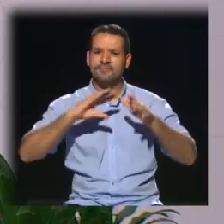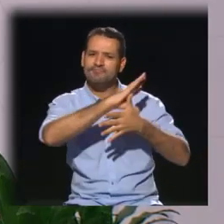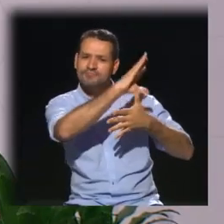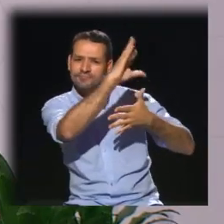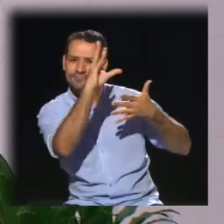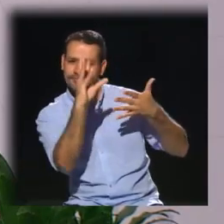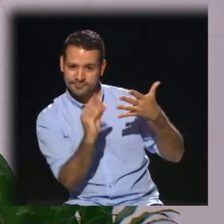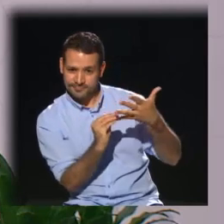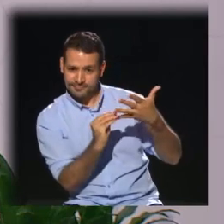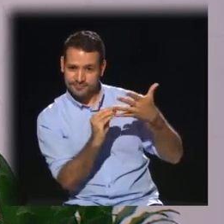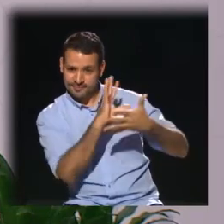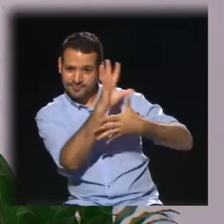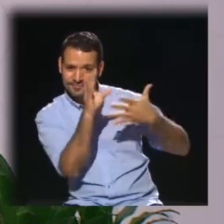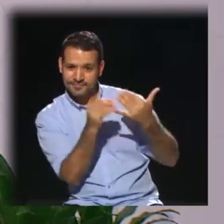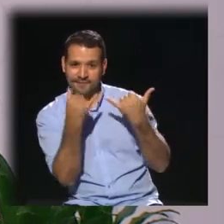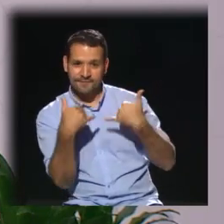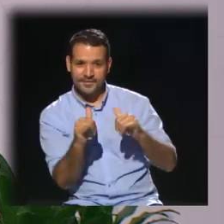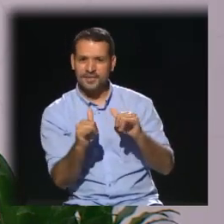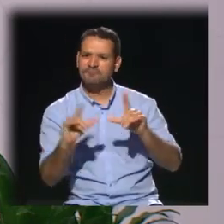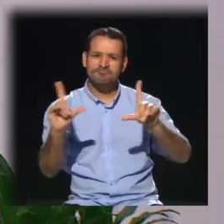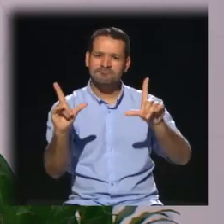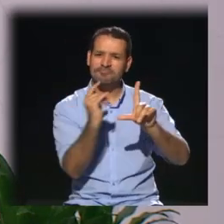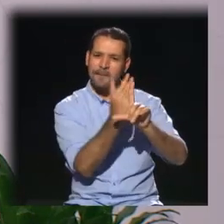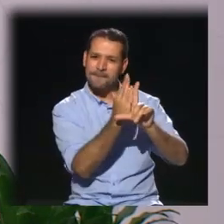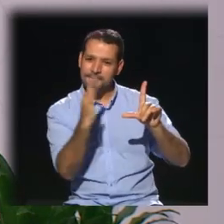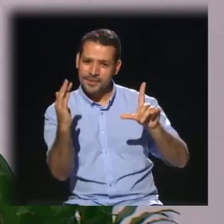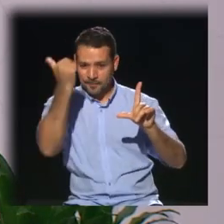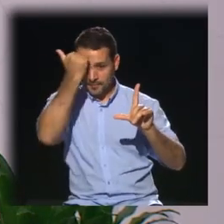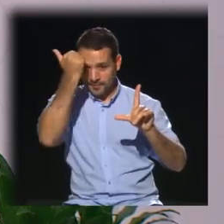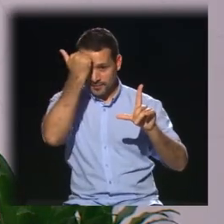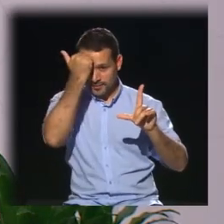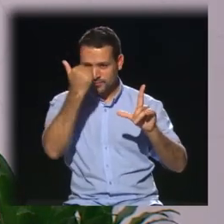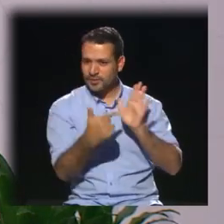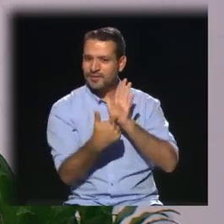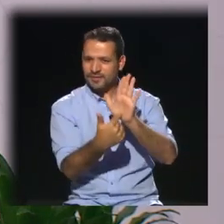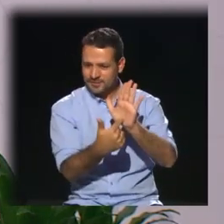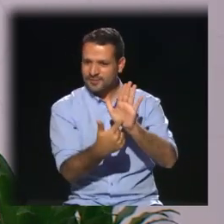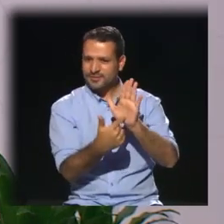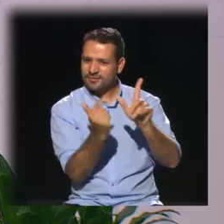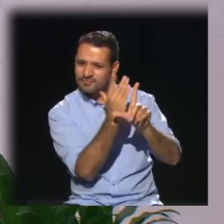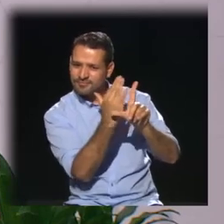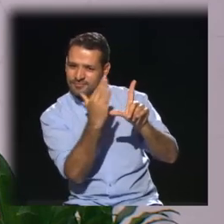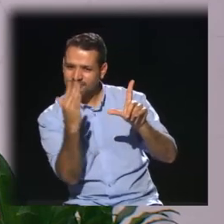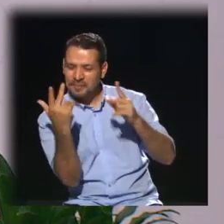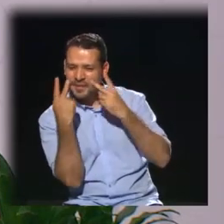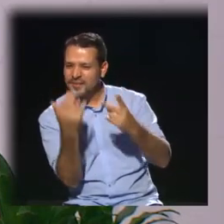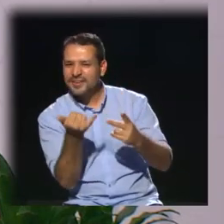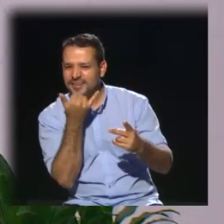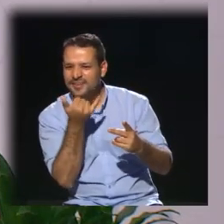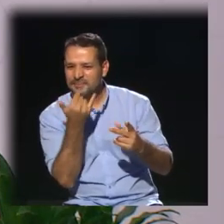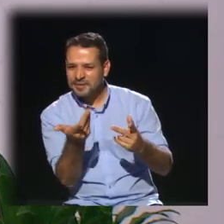con José Luis, los quiero invitar a que veamos un video que nos preparó una profesora sobre esas gazaperas gramaticales. Veamos de qué se